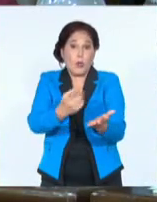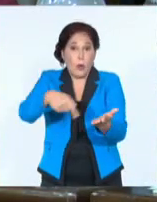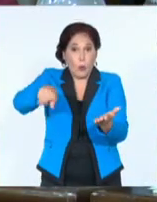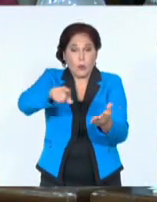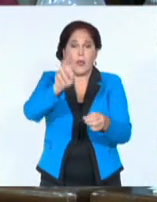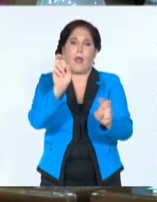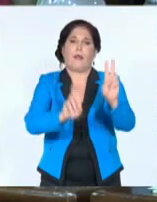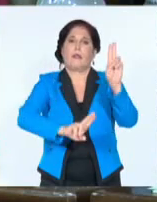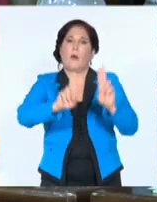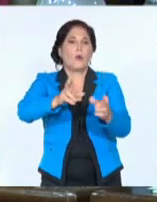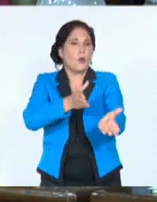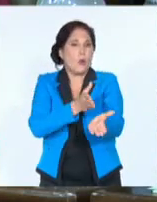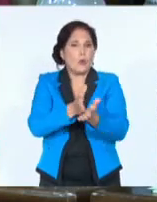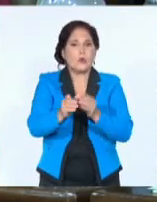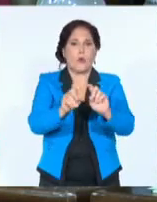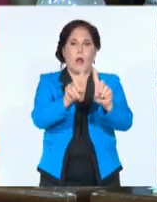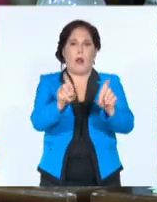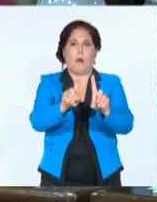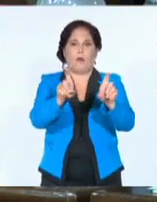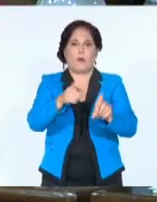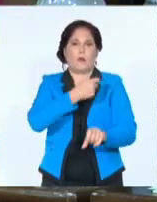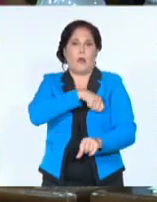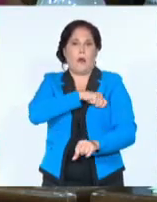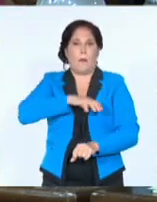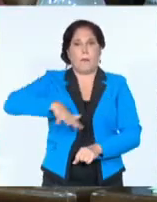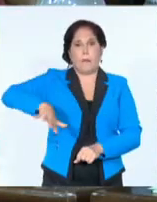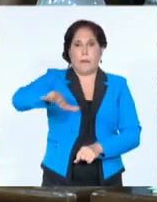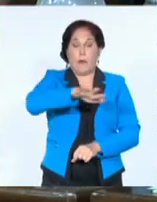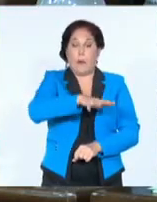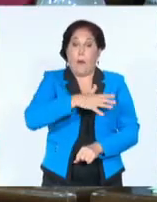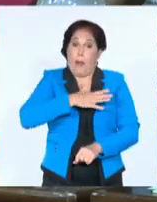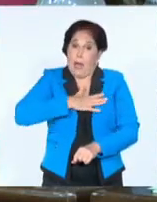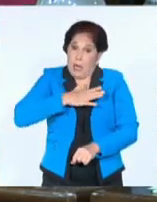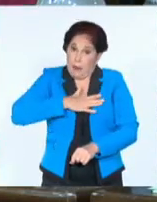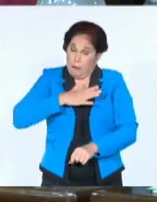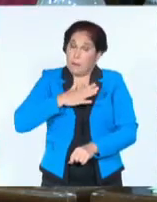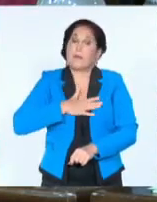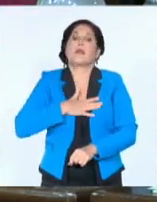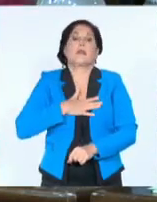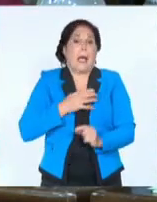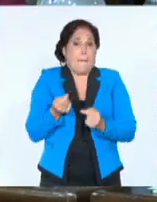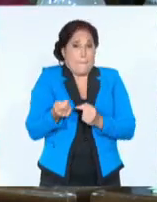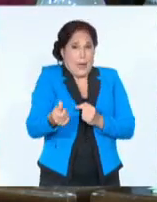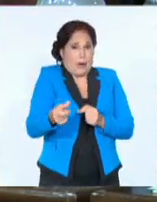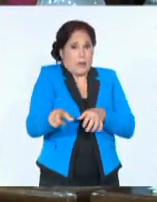que seguir la consulta con los demás, pero ya estamos